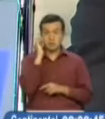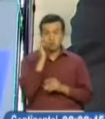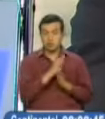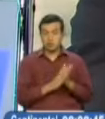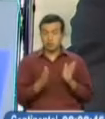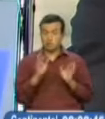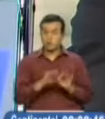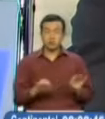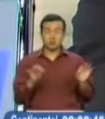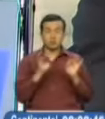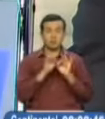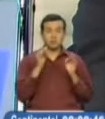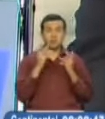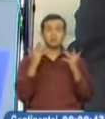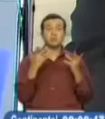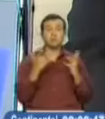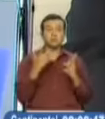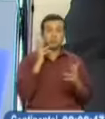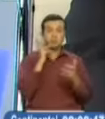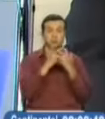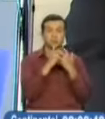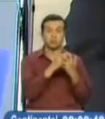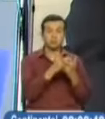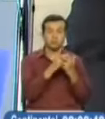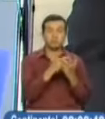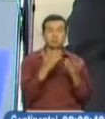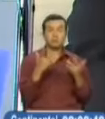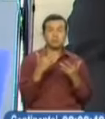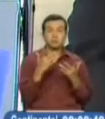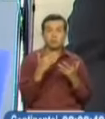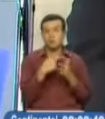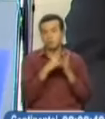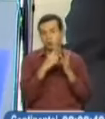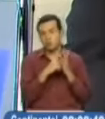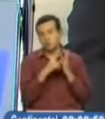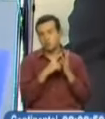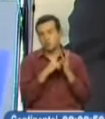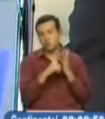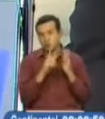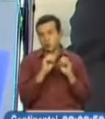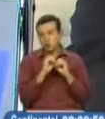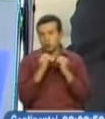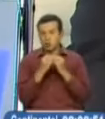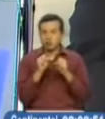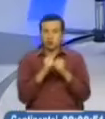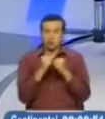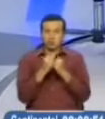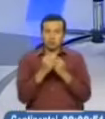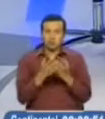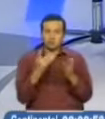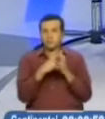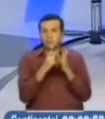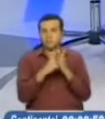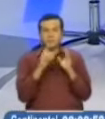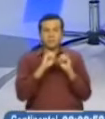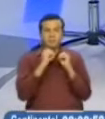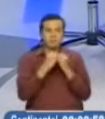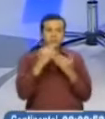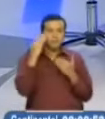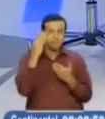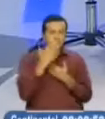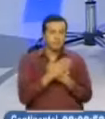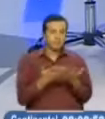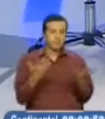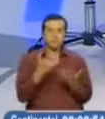a ser fundamental qué tipo de acercamientos tenga con las distintas organizaciones sociales, las distintas organizaciones